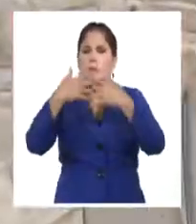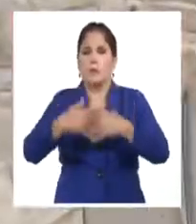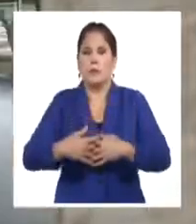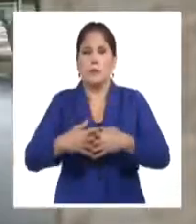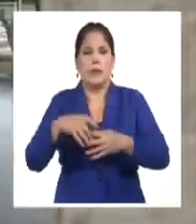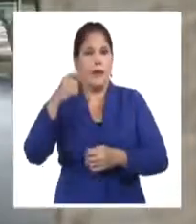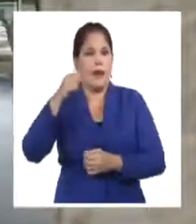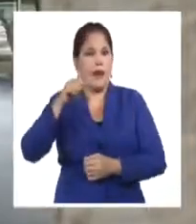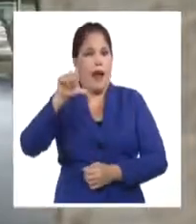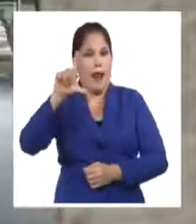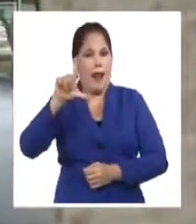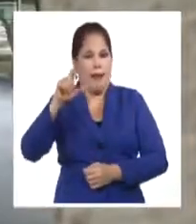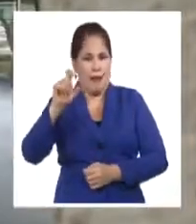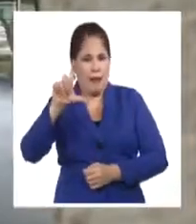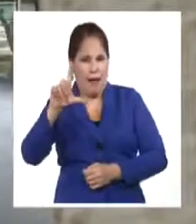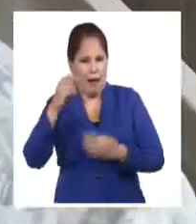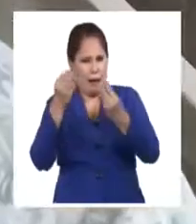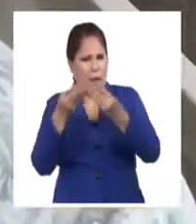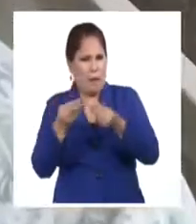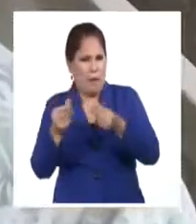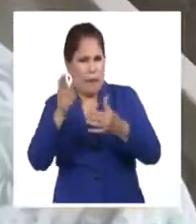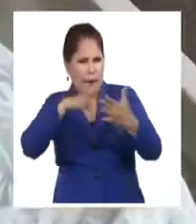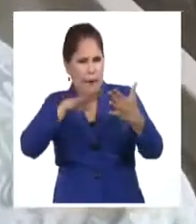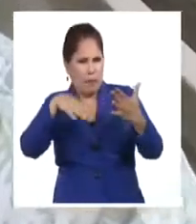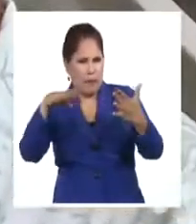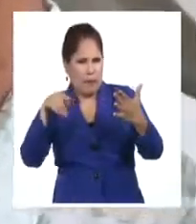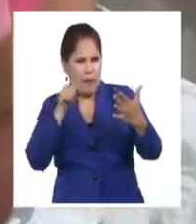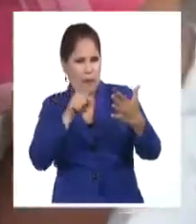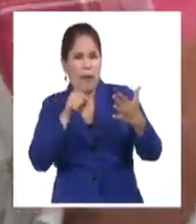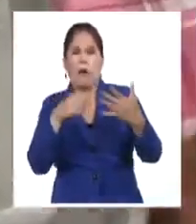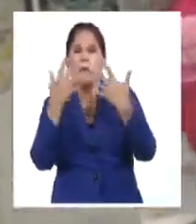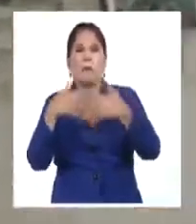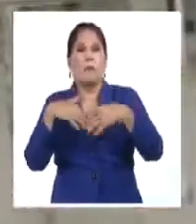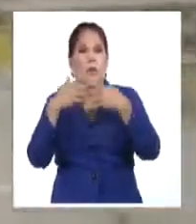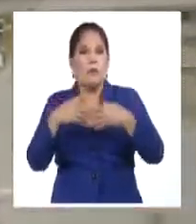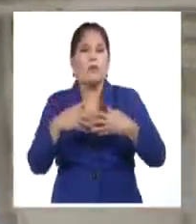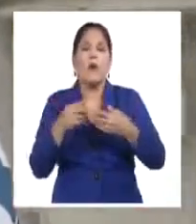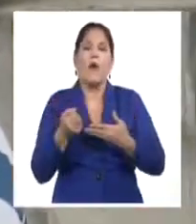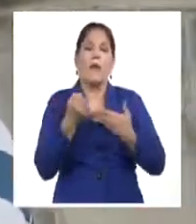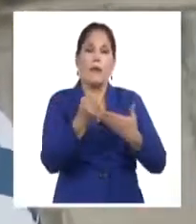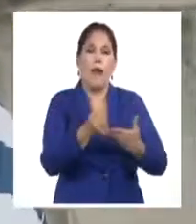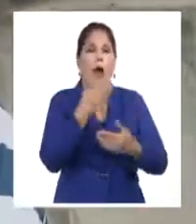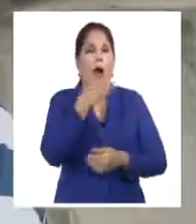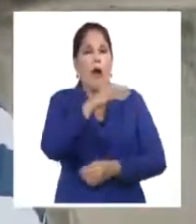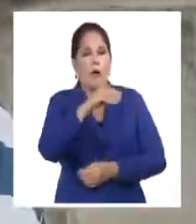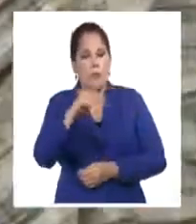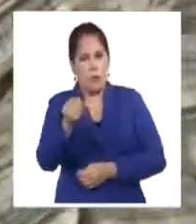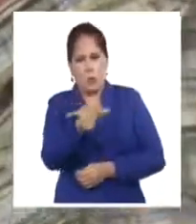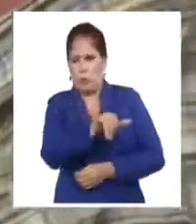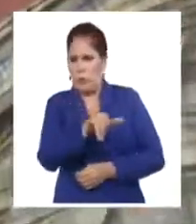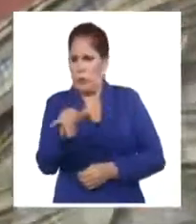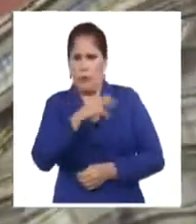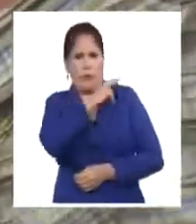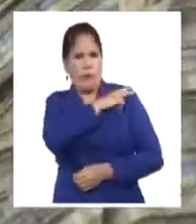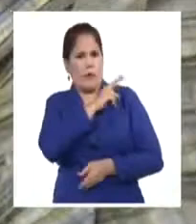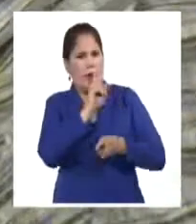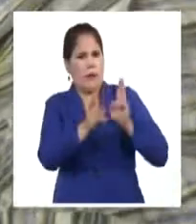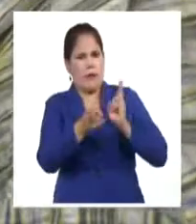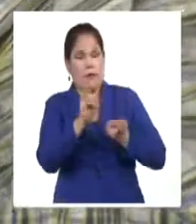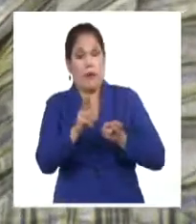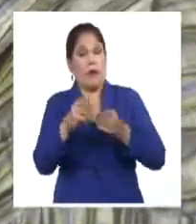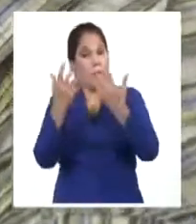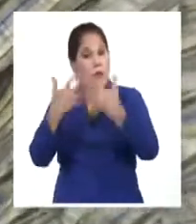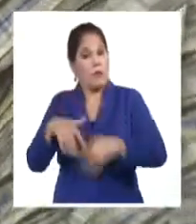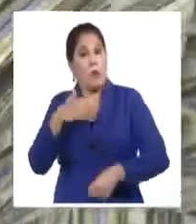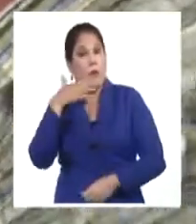Noel Fernández, cuyas producciones van dirigidas fundamentalmente a la geominera y al sector azucarero. El funcionario indicó elevar rendimientos